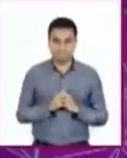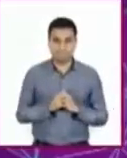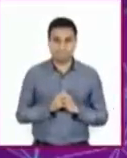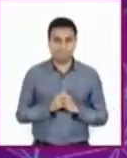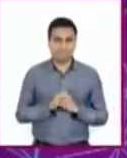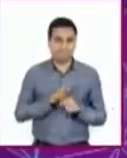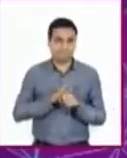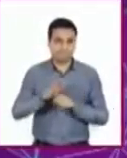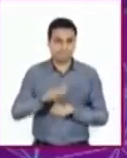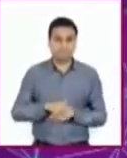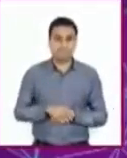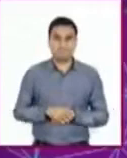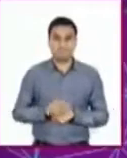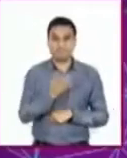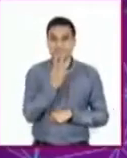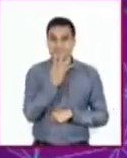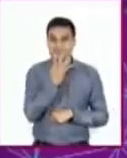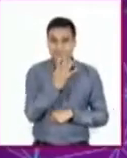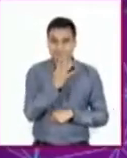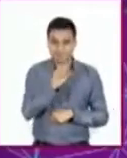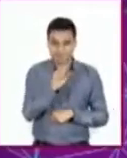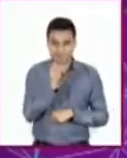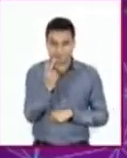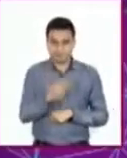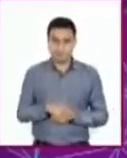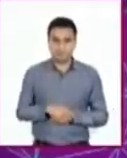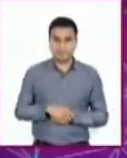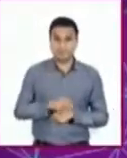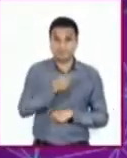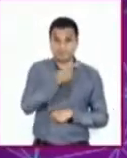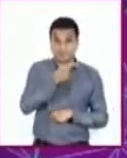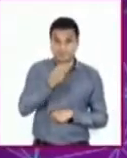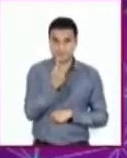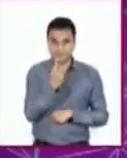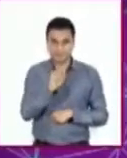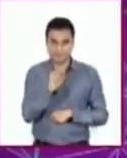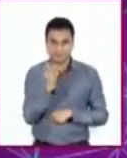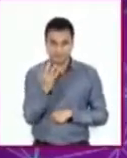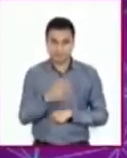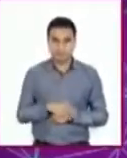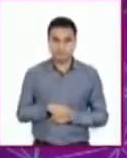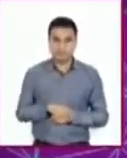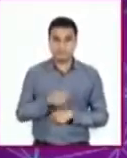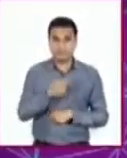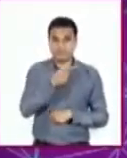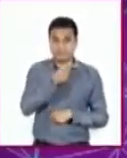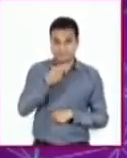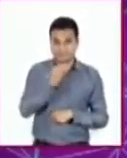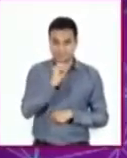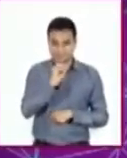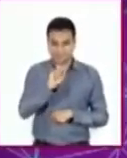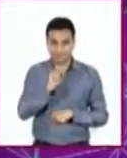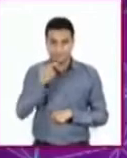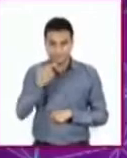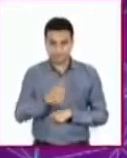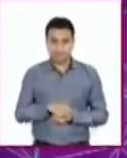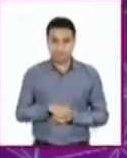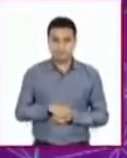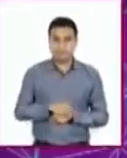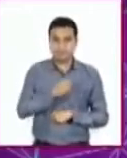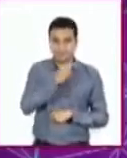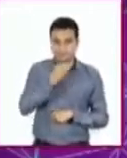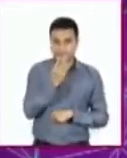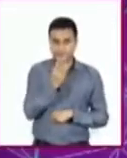son 4 enteros 2 décimos, 1 entero 5 décimos negativo, 7 décimos negativo,